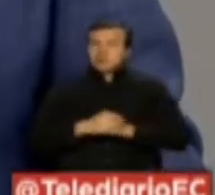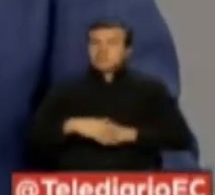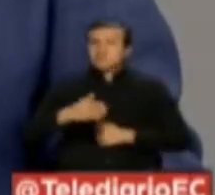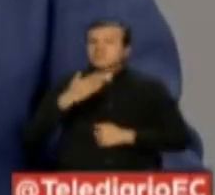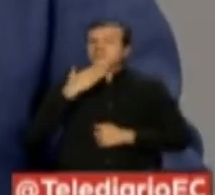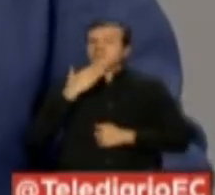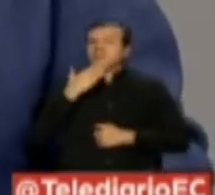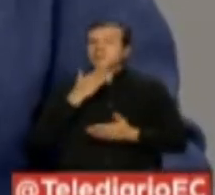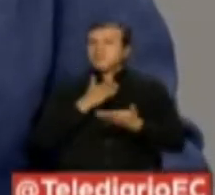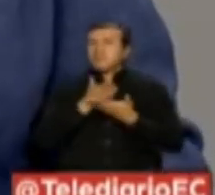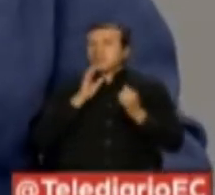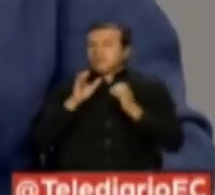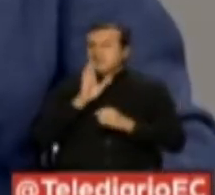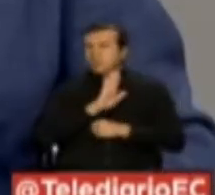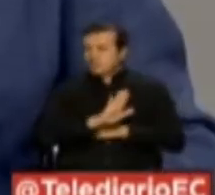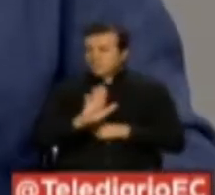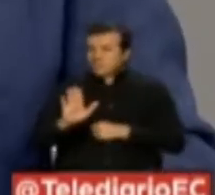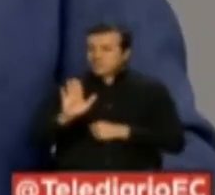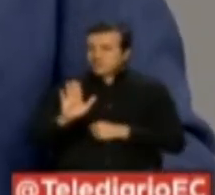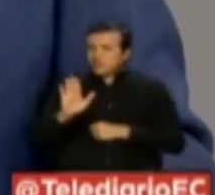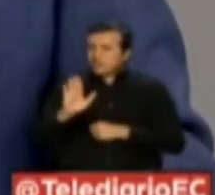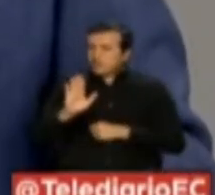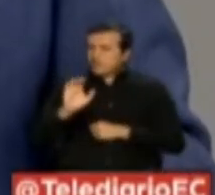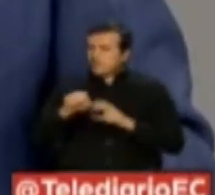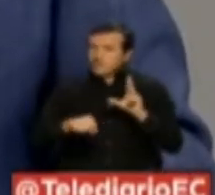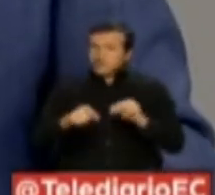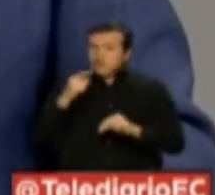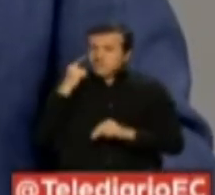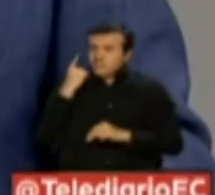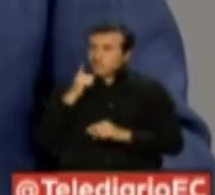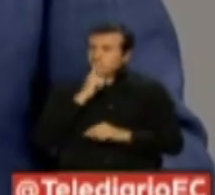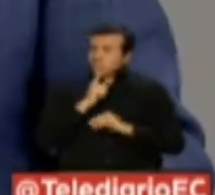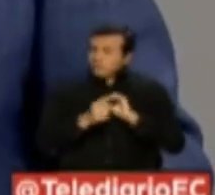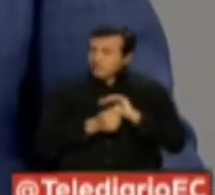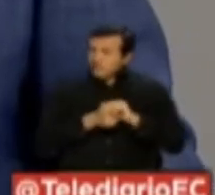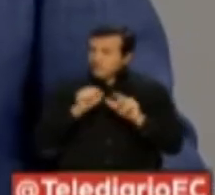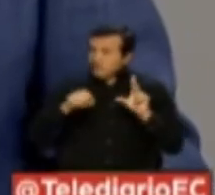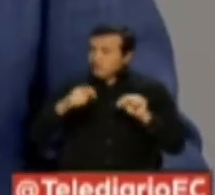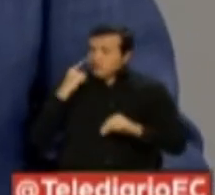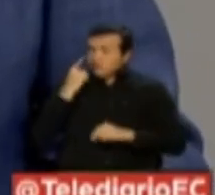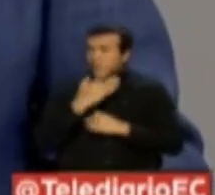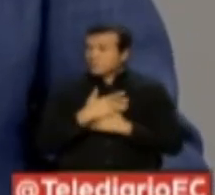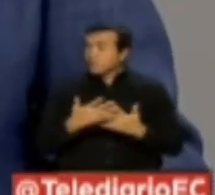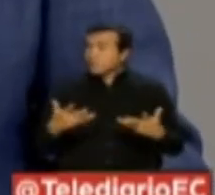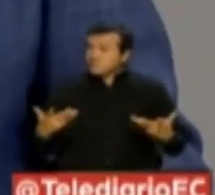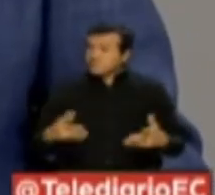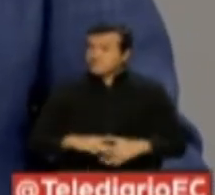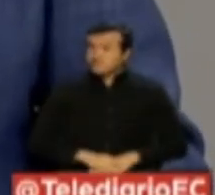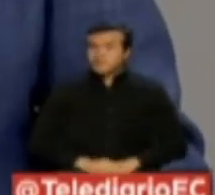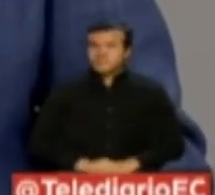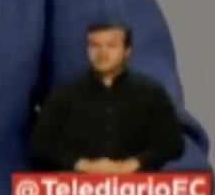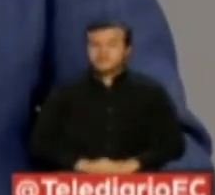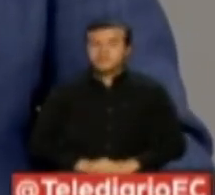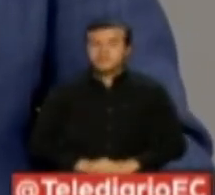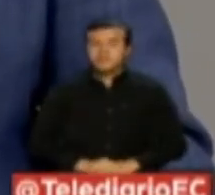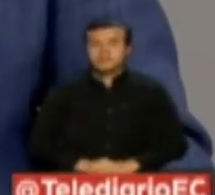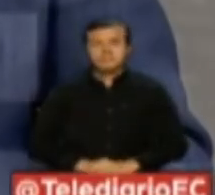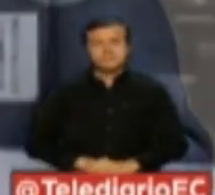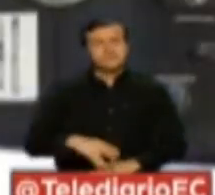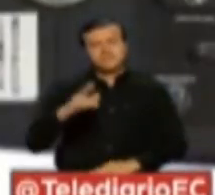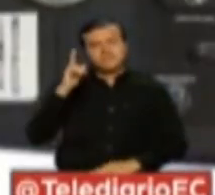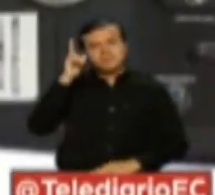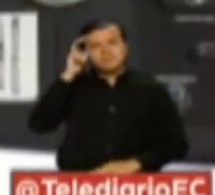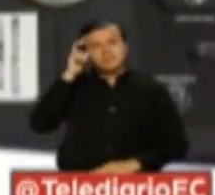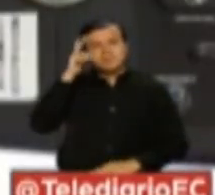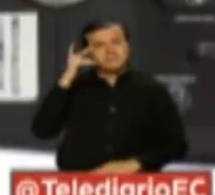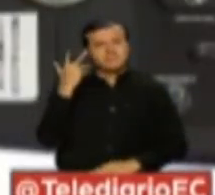de los medios de comunicación. ¿Esto viola la reserva necesaria? Sí, de hecho, yo creo que